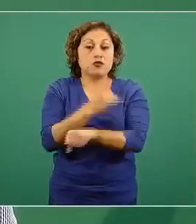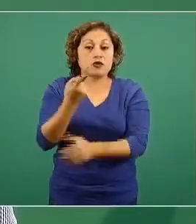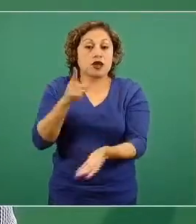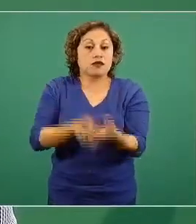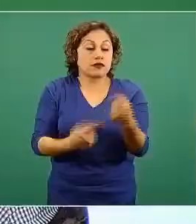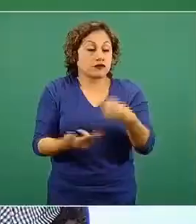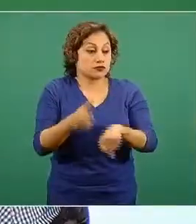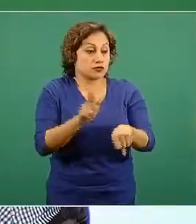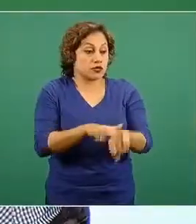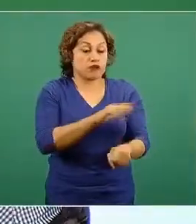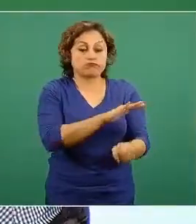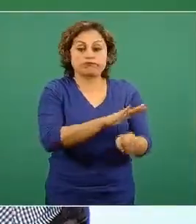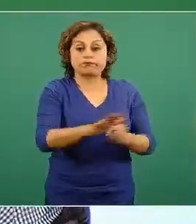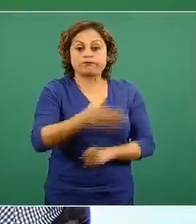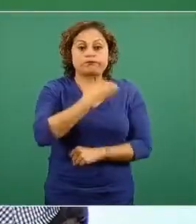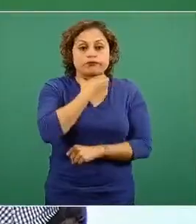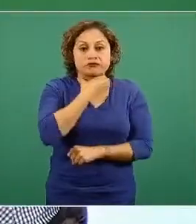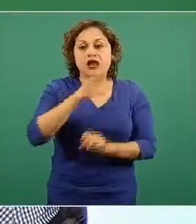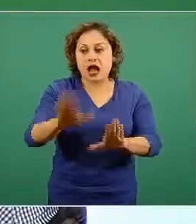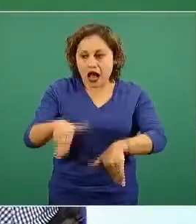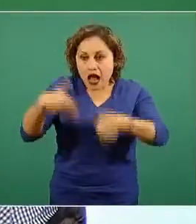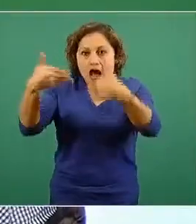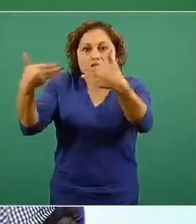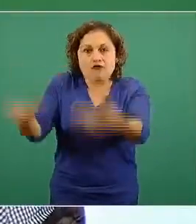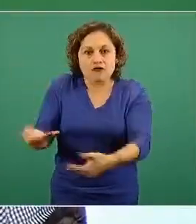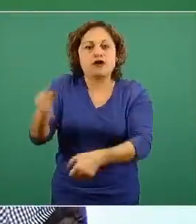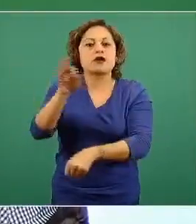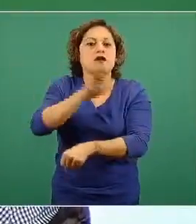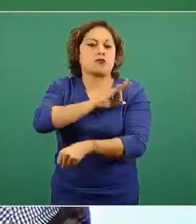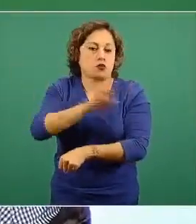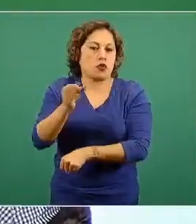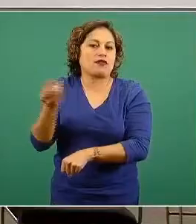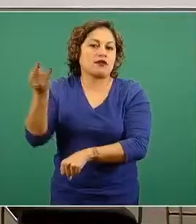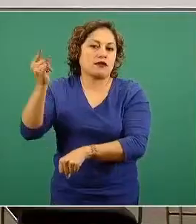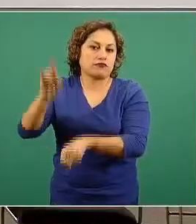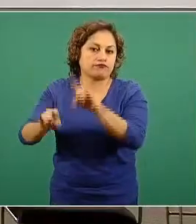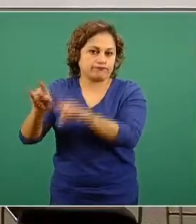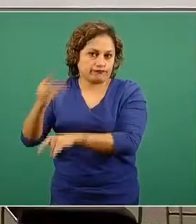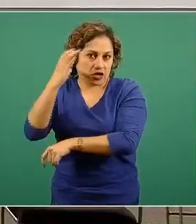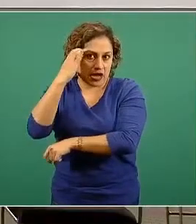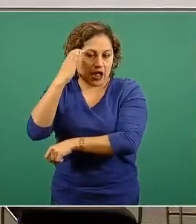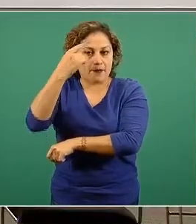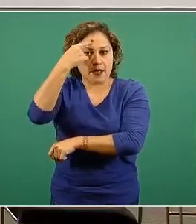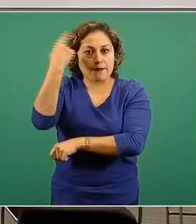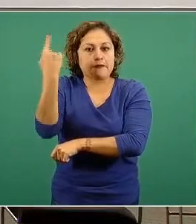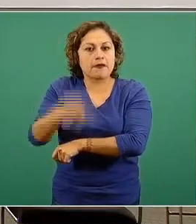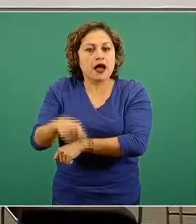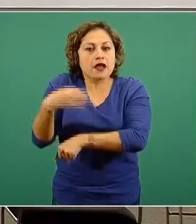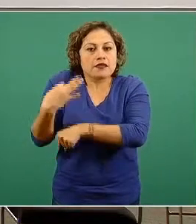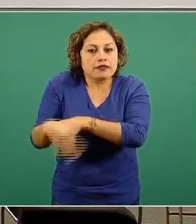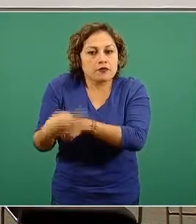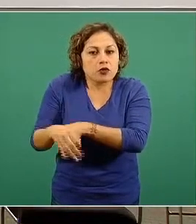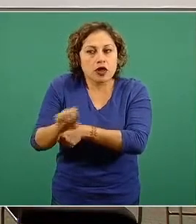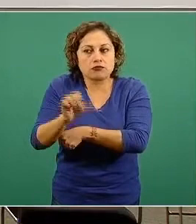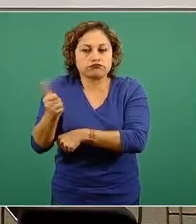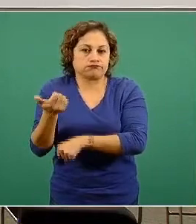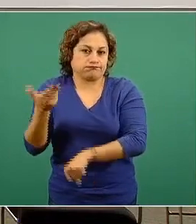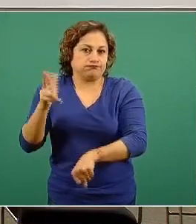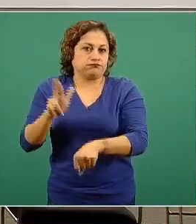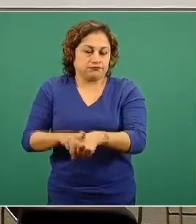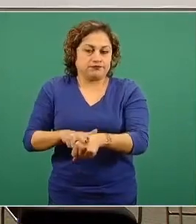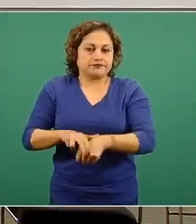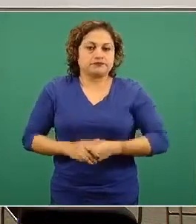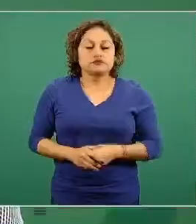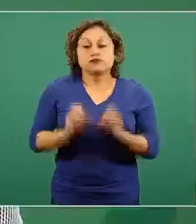ofreciendo a pacientes con IRAC, pues entonces todavía hay esta oportunidad de expandir o expandir a través de centros